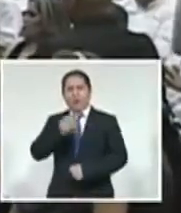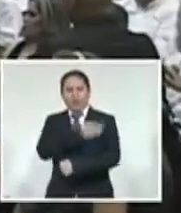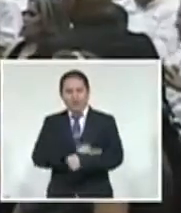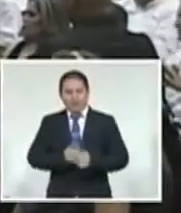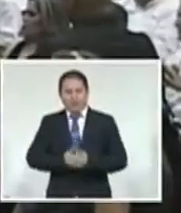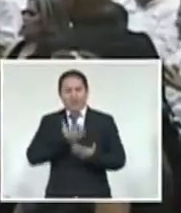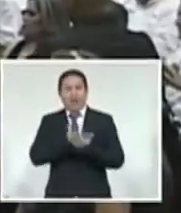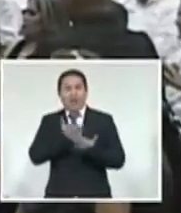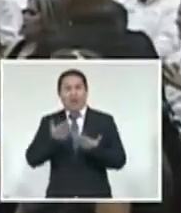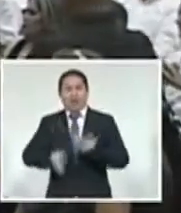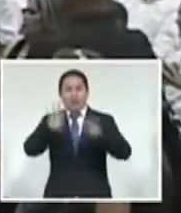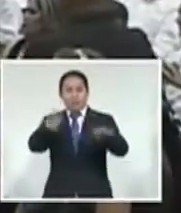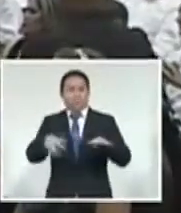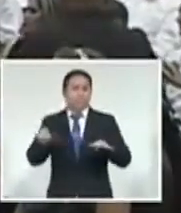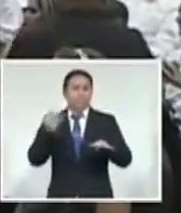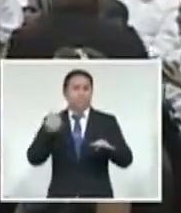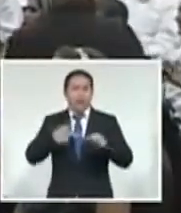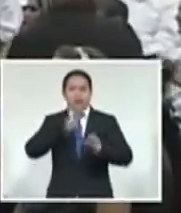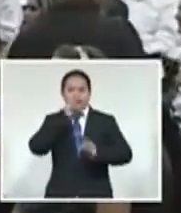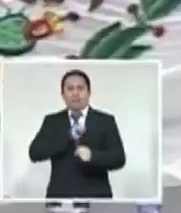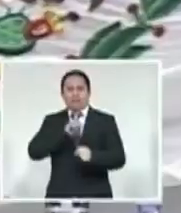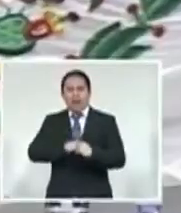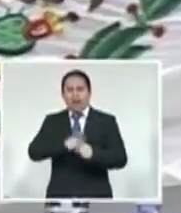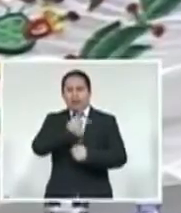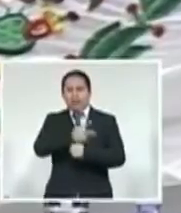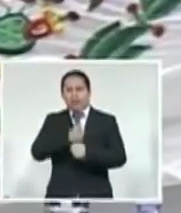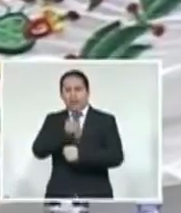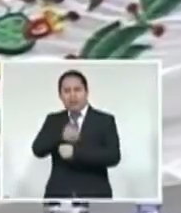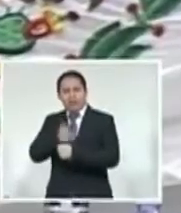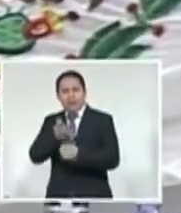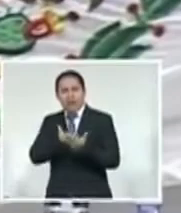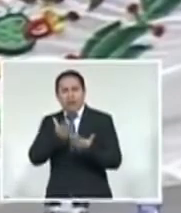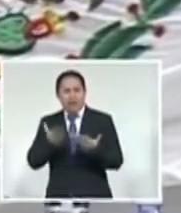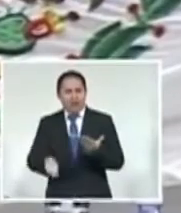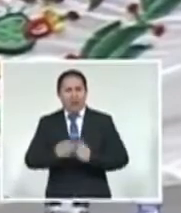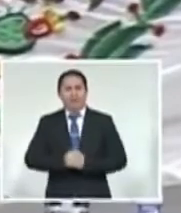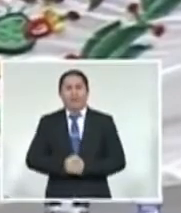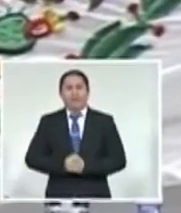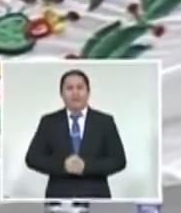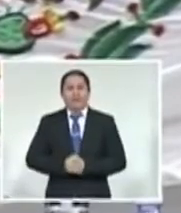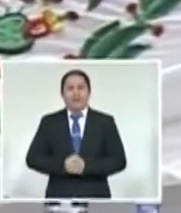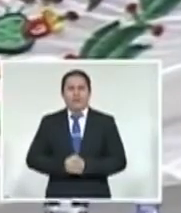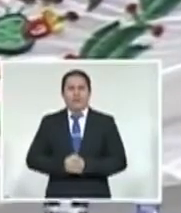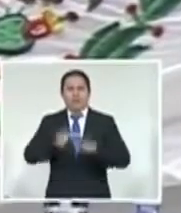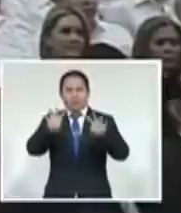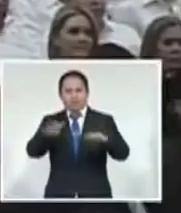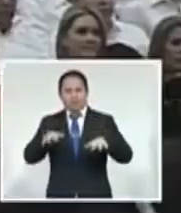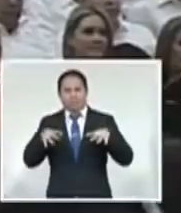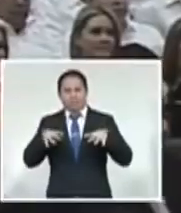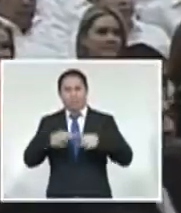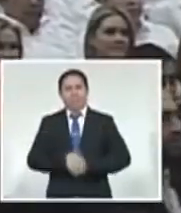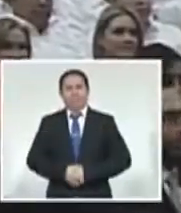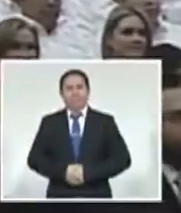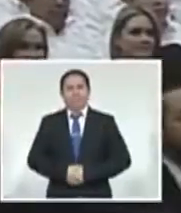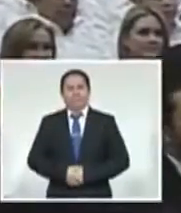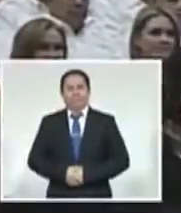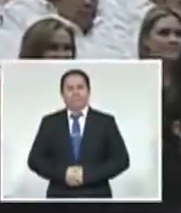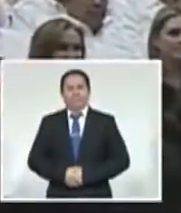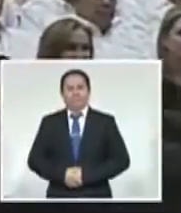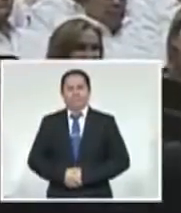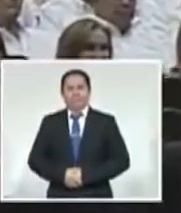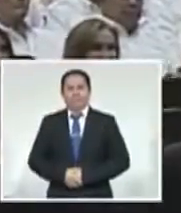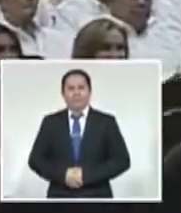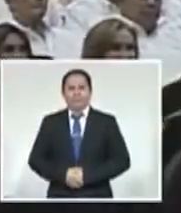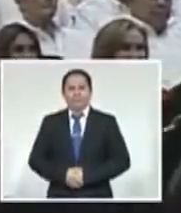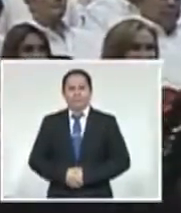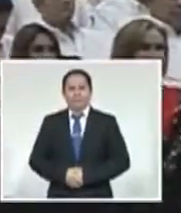recepción. Acto seguido, el mandatario chiapaneco dirigió un mensaje a los presentes y al pueblo de Chiapas, en el que reconoció al presidente Enrique